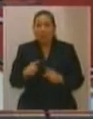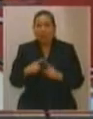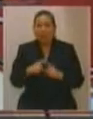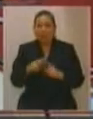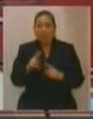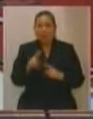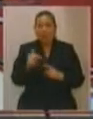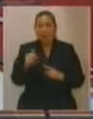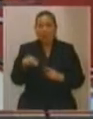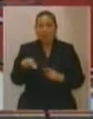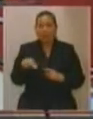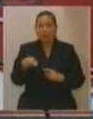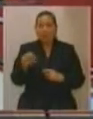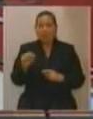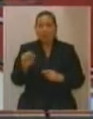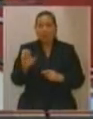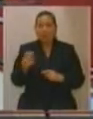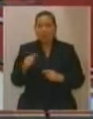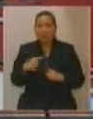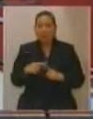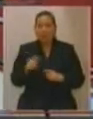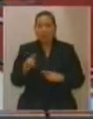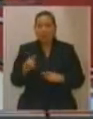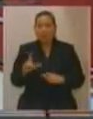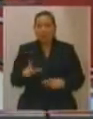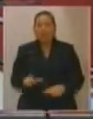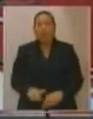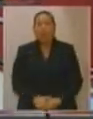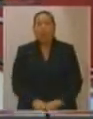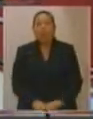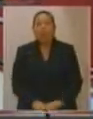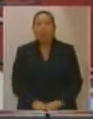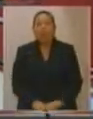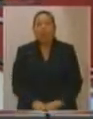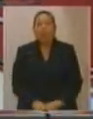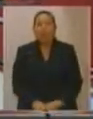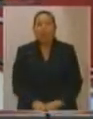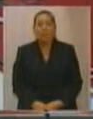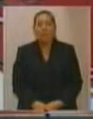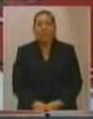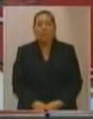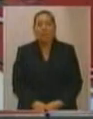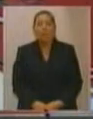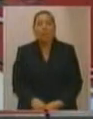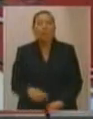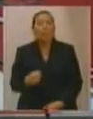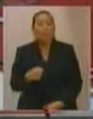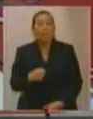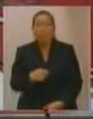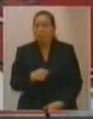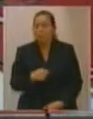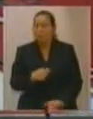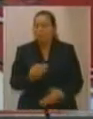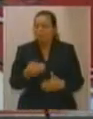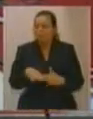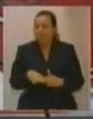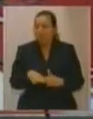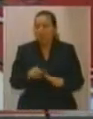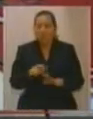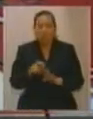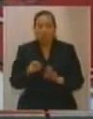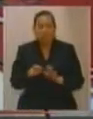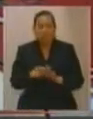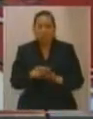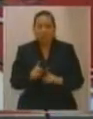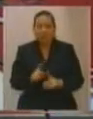la que he recibido en mi despacho, señor presidente, que me hizo ver, señora, nosotros no estamos involucrados en el proyecto